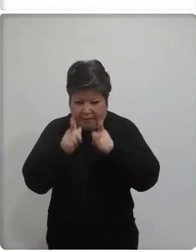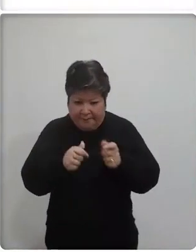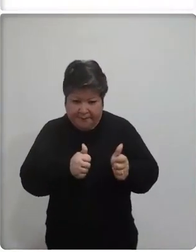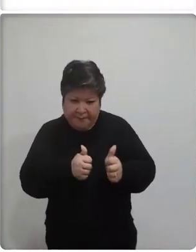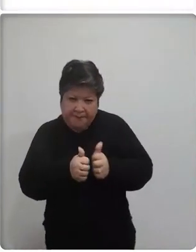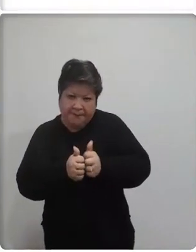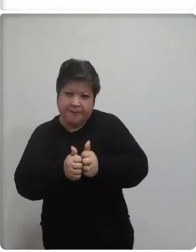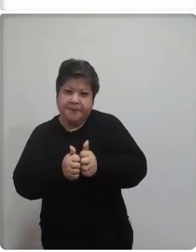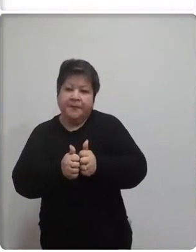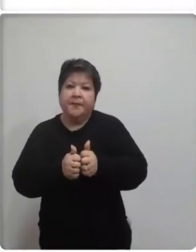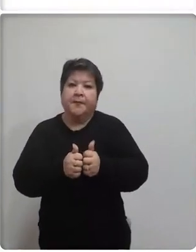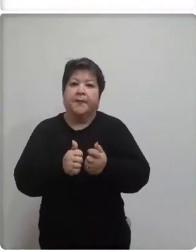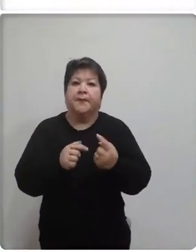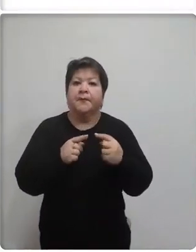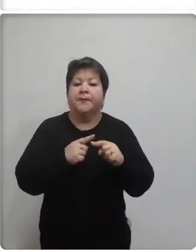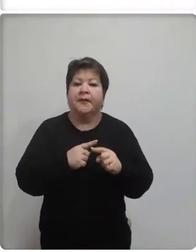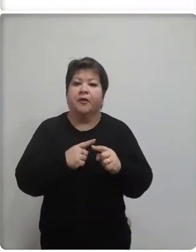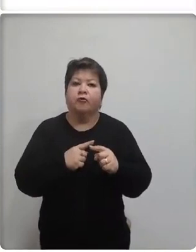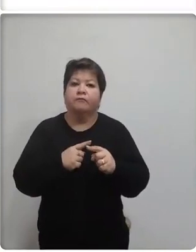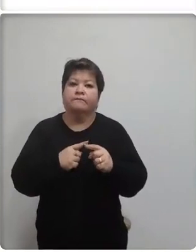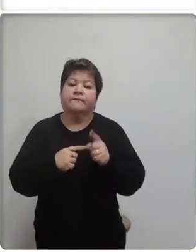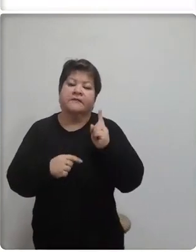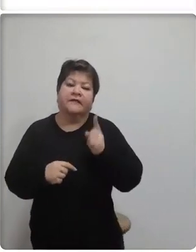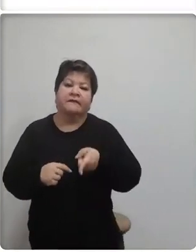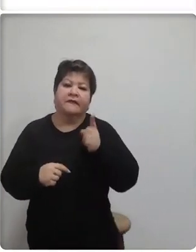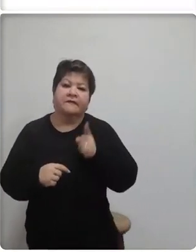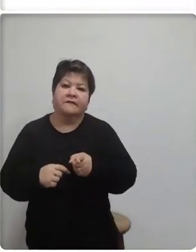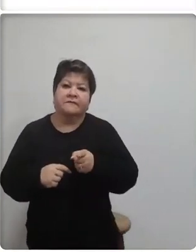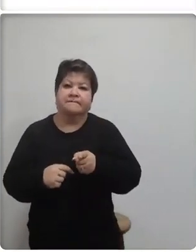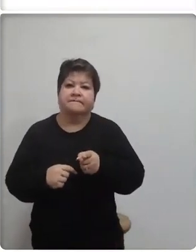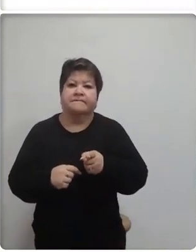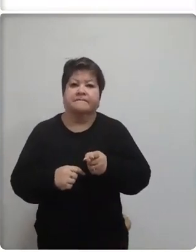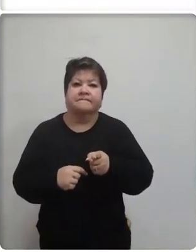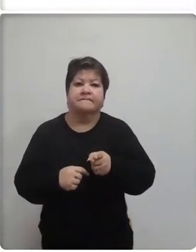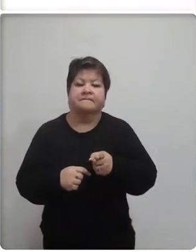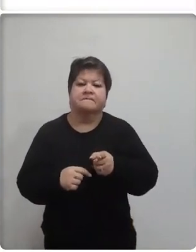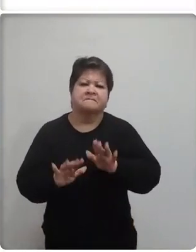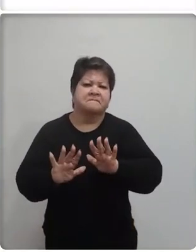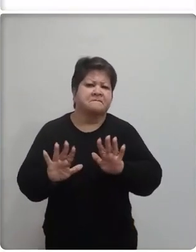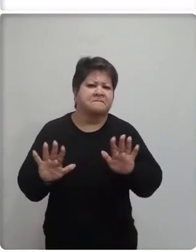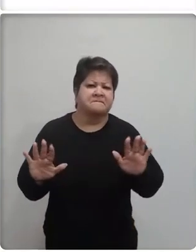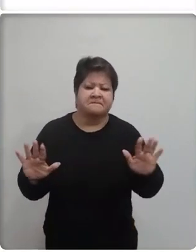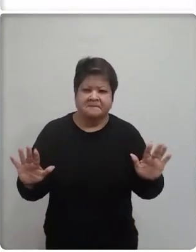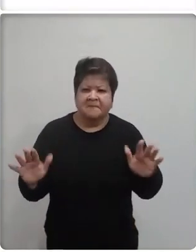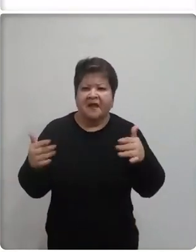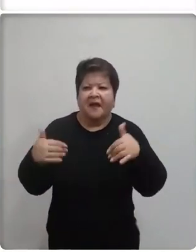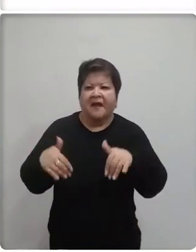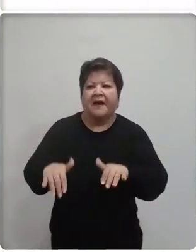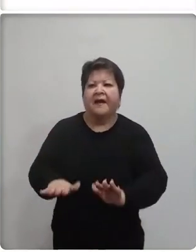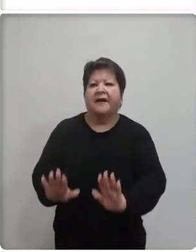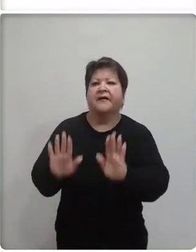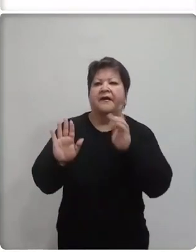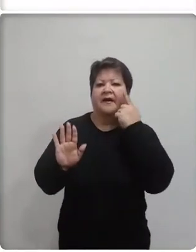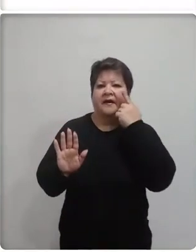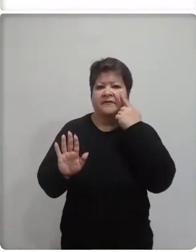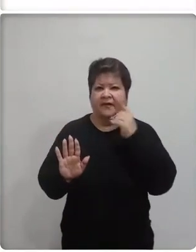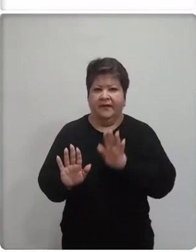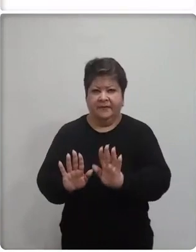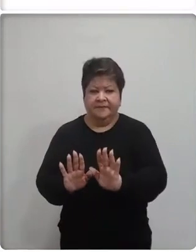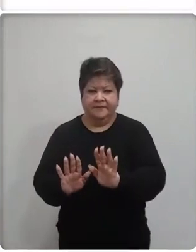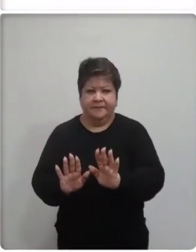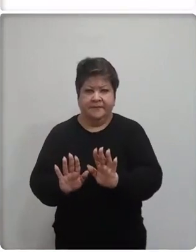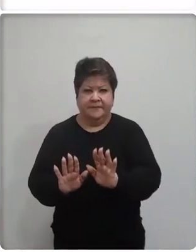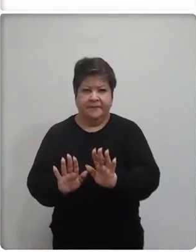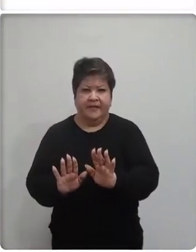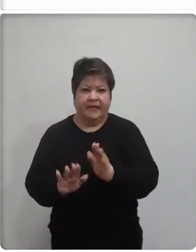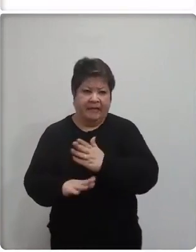post-implementación, pero de alguna manera se decidió, se dejó la puerta abierta de que eso en